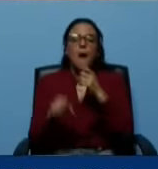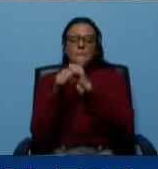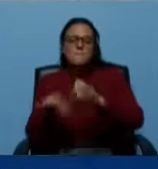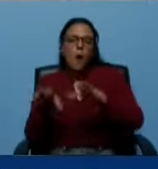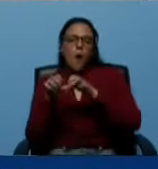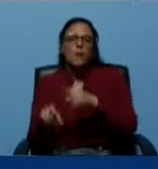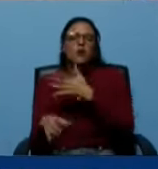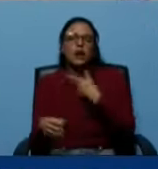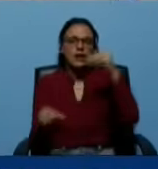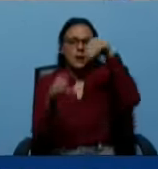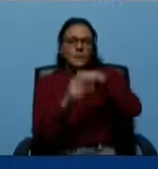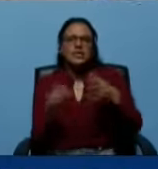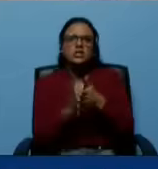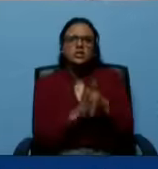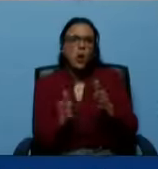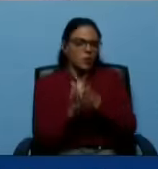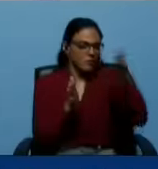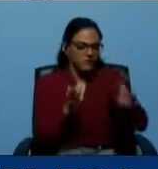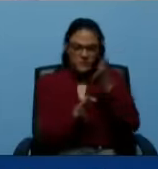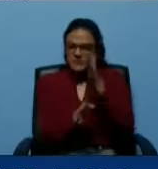en los asuntos internos de los vecinos.